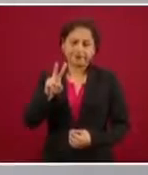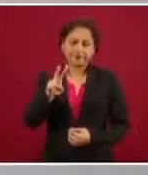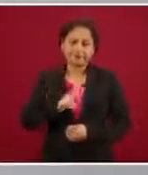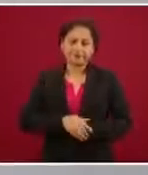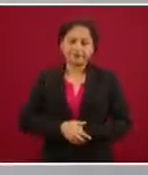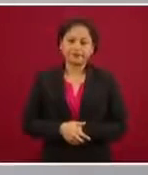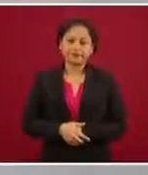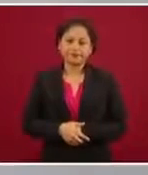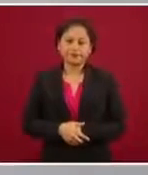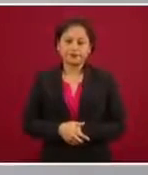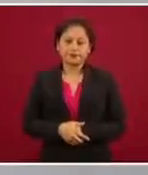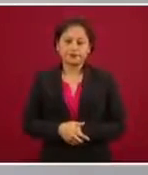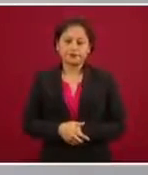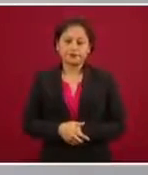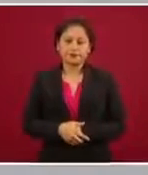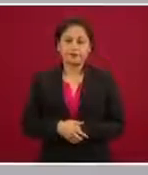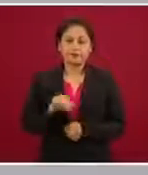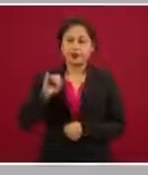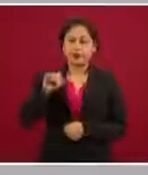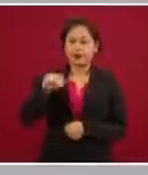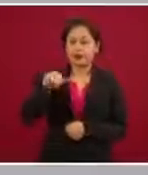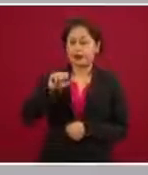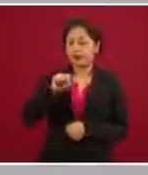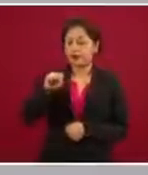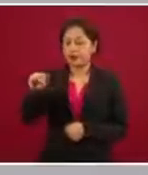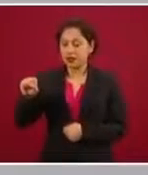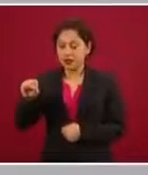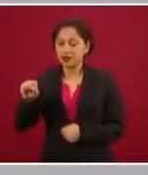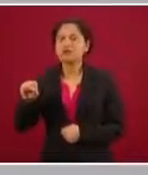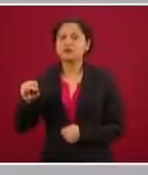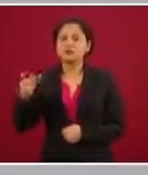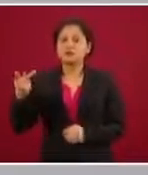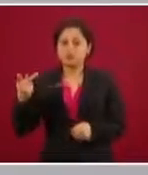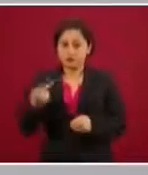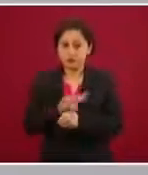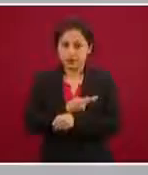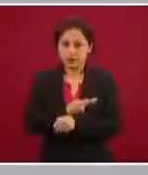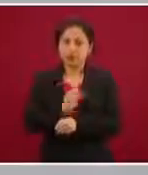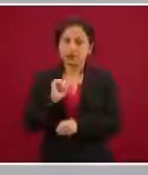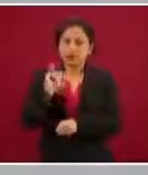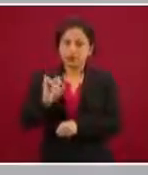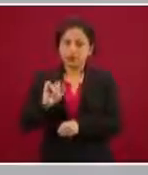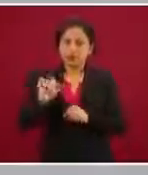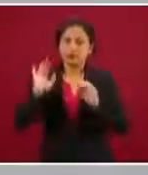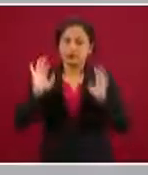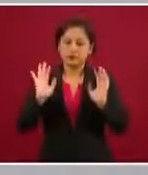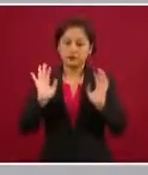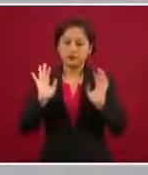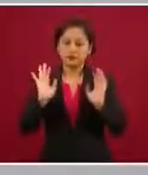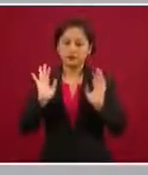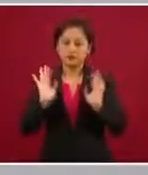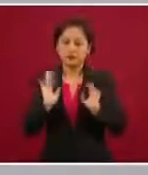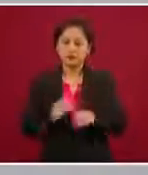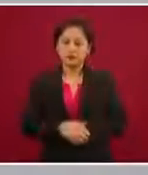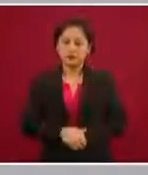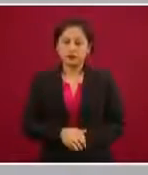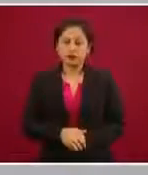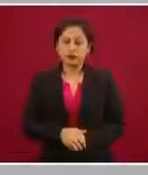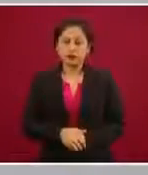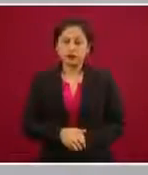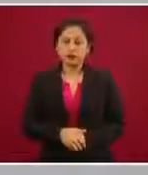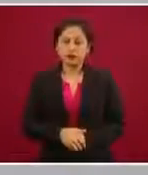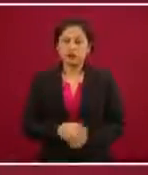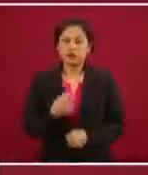lugares del Instituto Mexicano del Seguro Social. No distingue nada el que sea, ha sido esto, excepto el primer caso donde